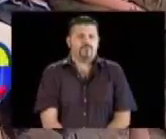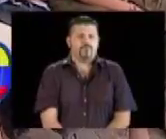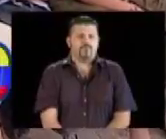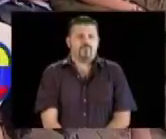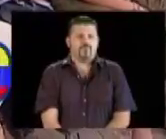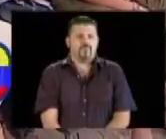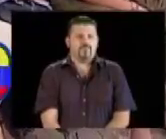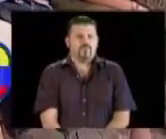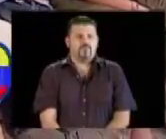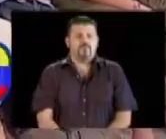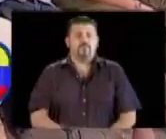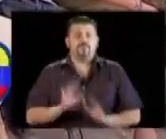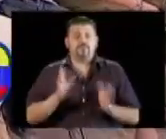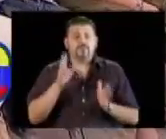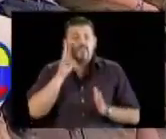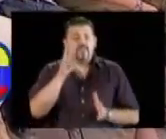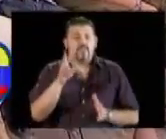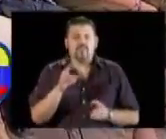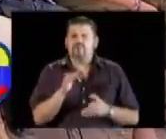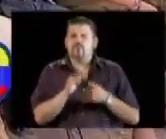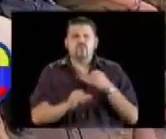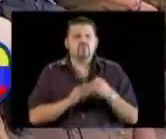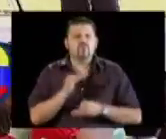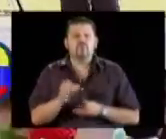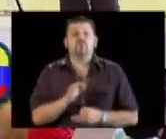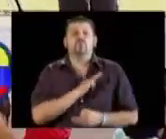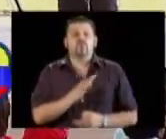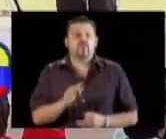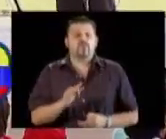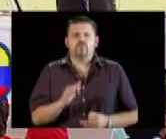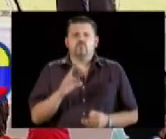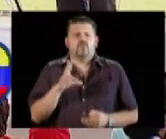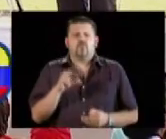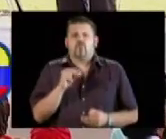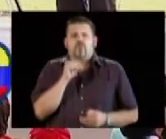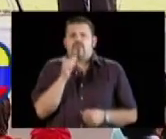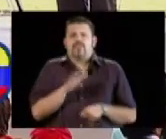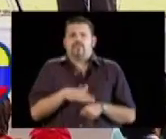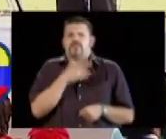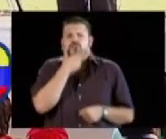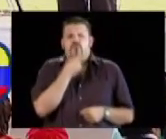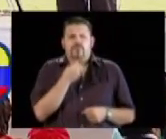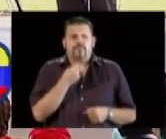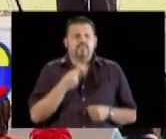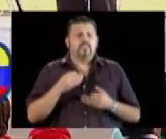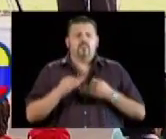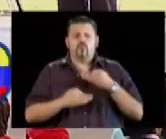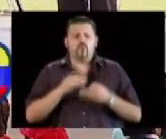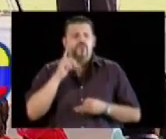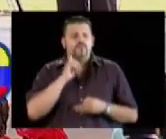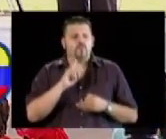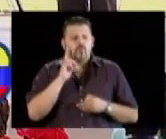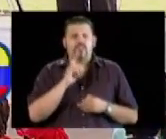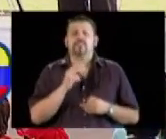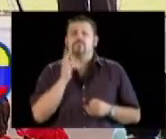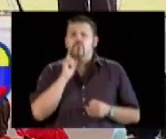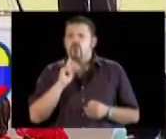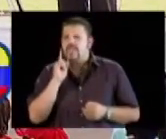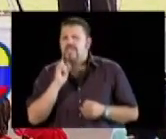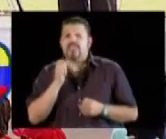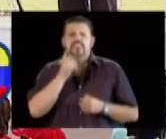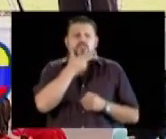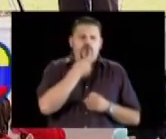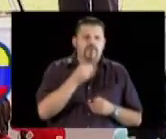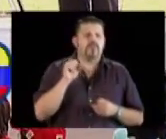Y ya ven, todos podemos, no nada más los hombres, mujeres, ustedes también pueden, en la